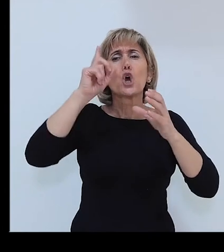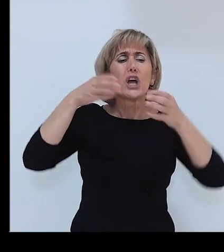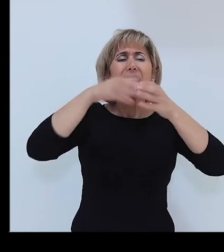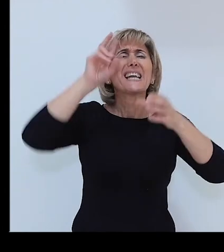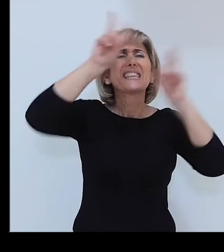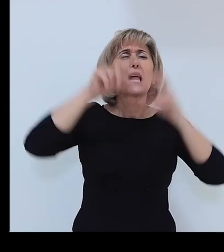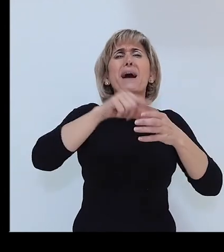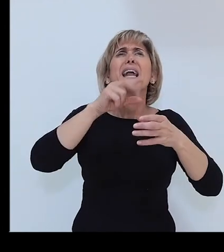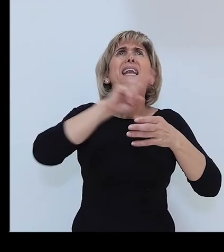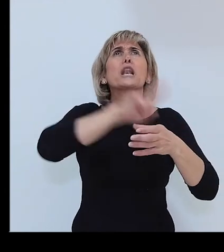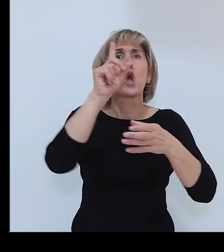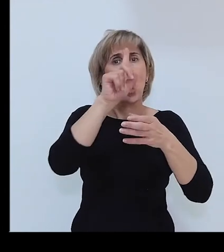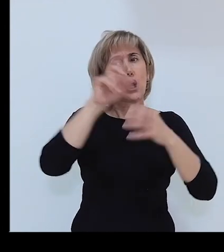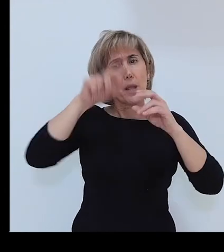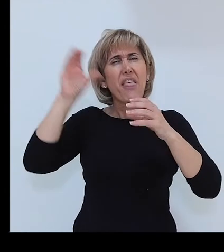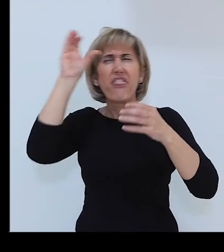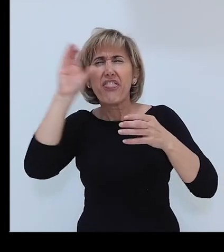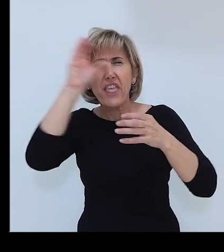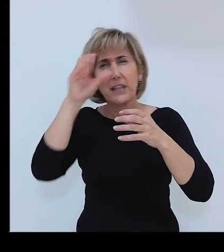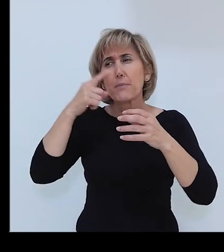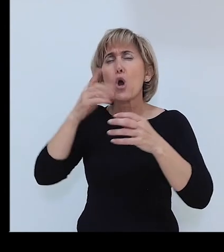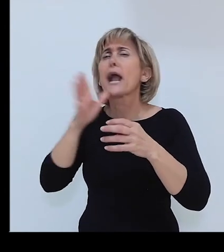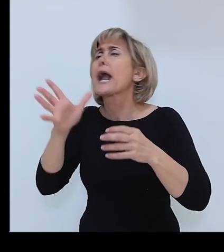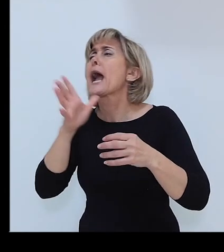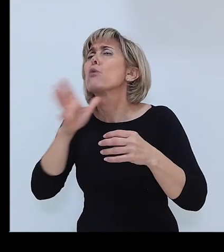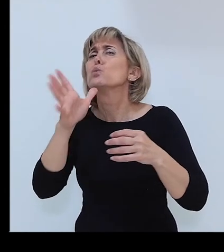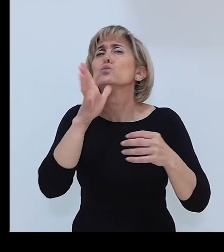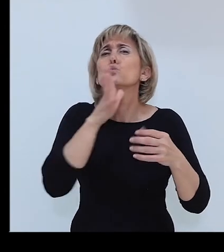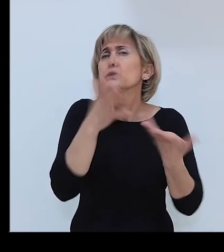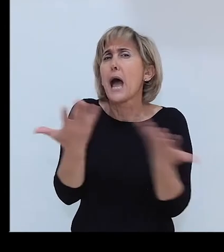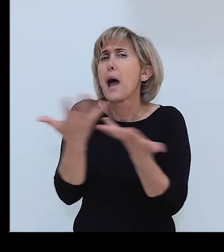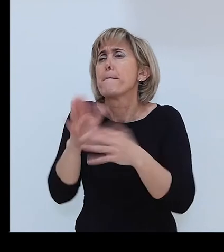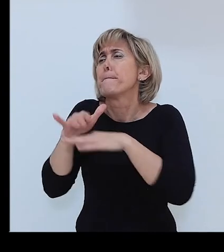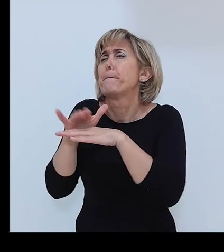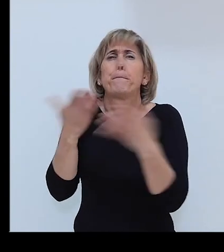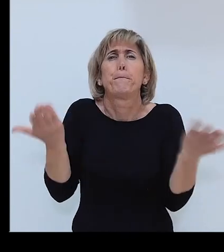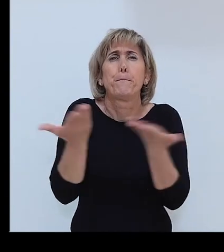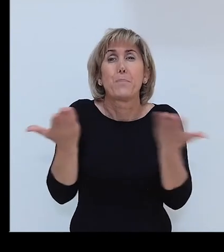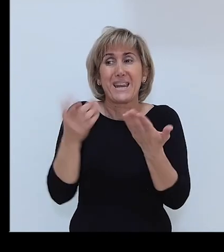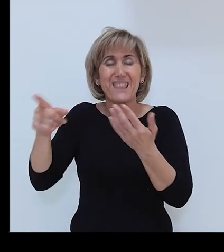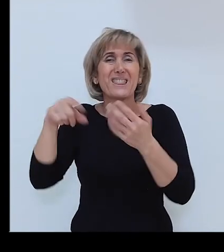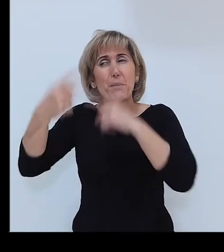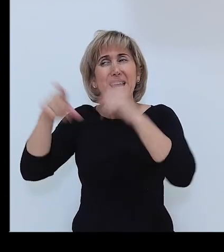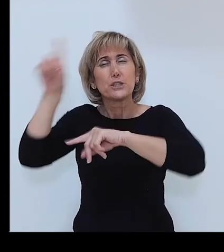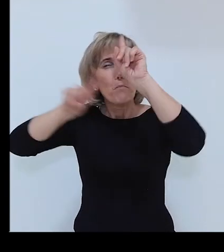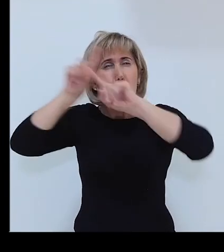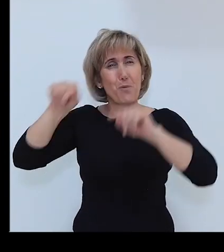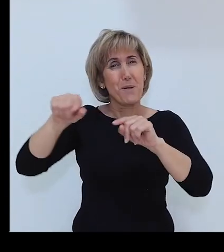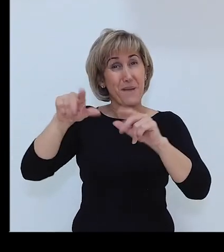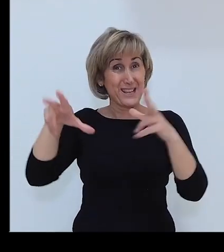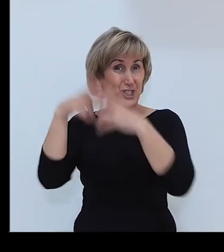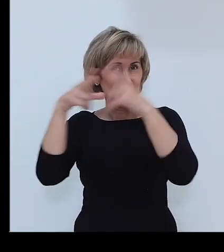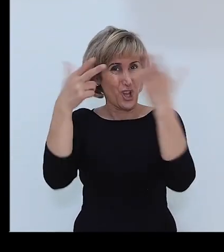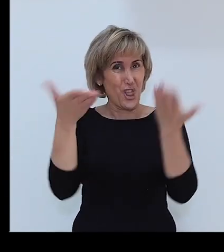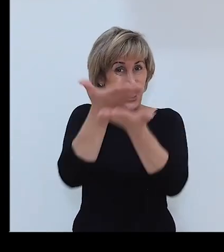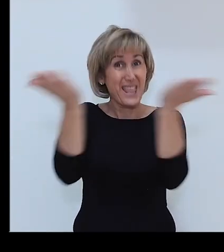explicaciones más allá de la religión, explicaciones de tipo científico y las cuáles son las causas que originan